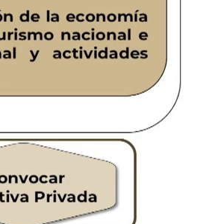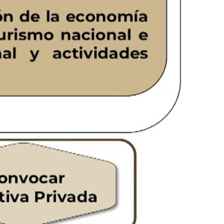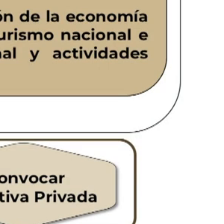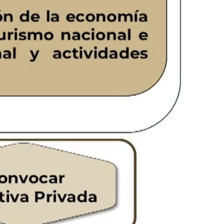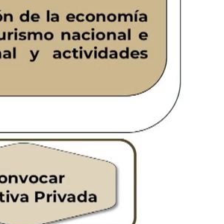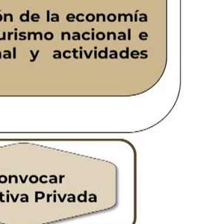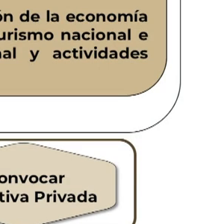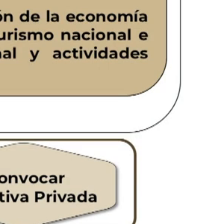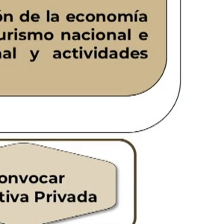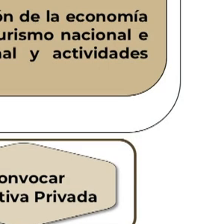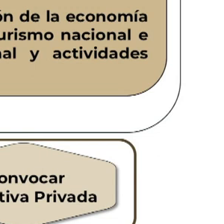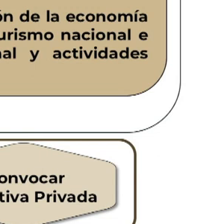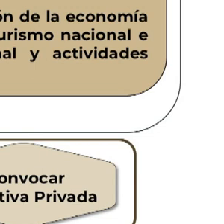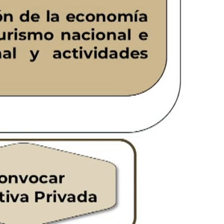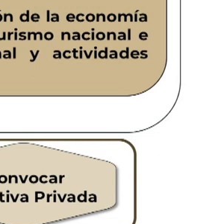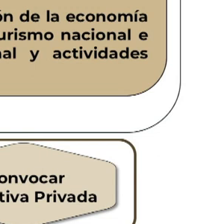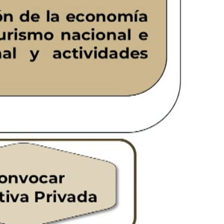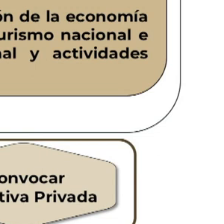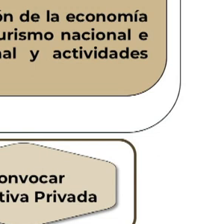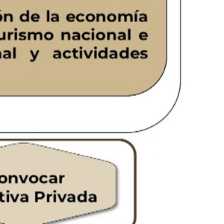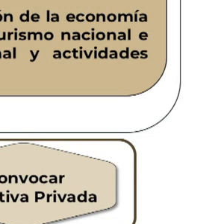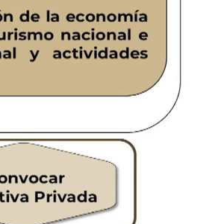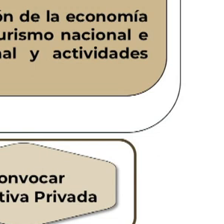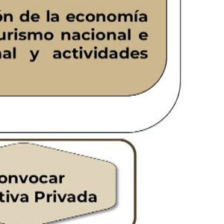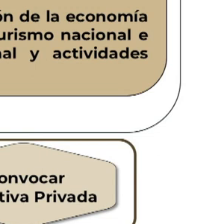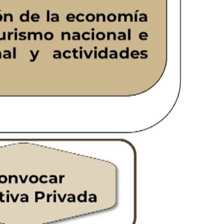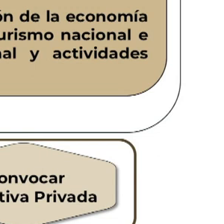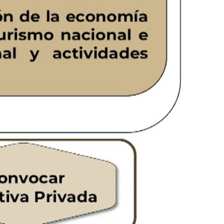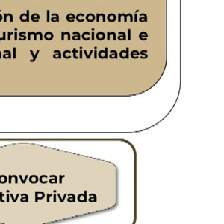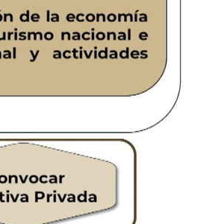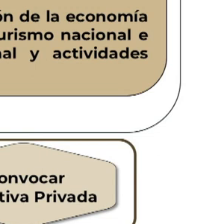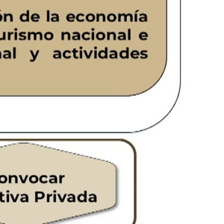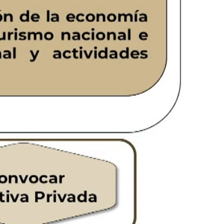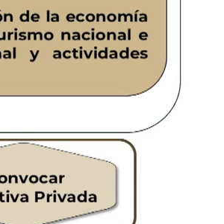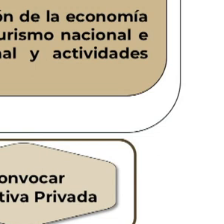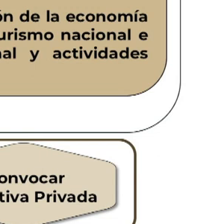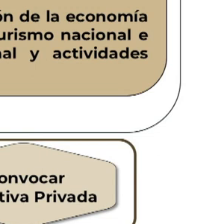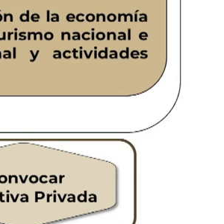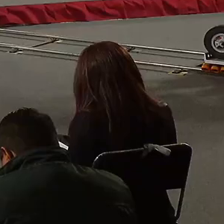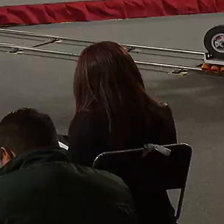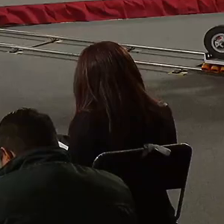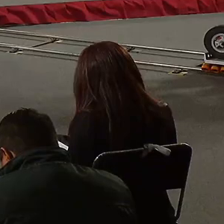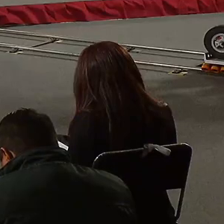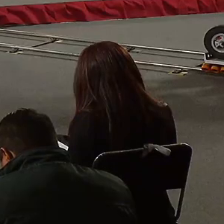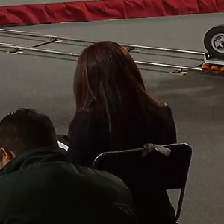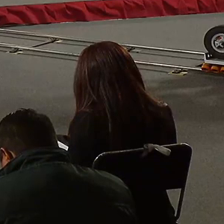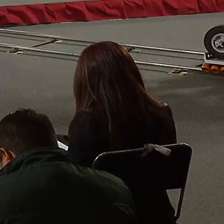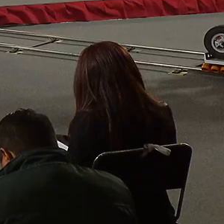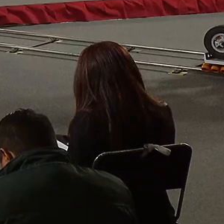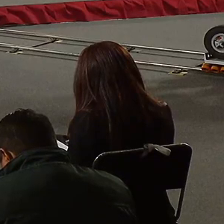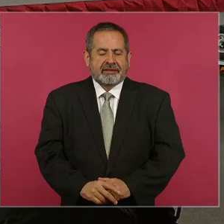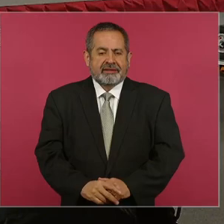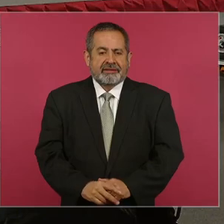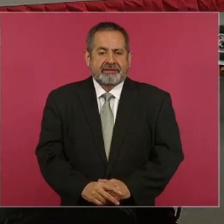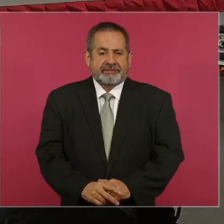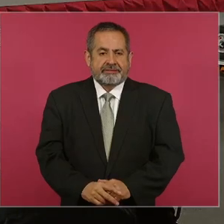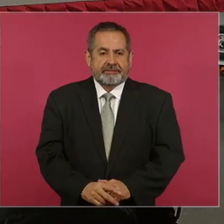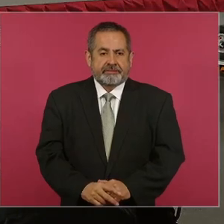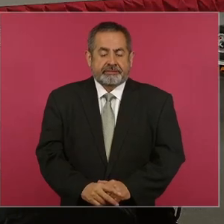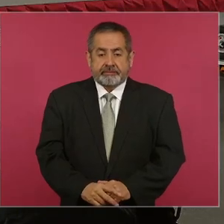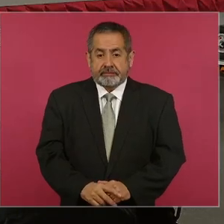14,620 elementos. Será el estado que mayor cantidad de Guardia Nacional va a